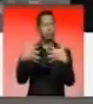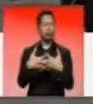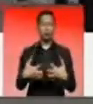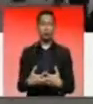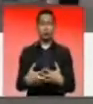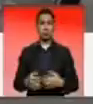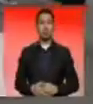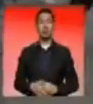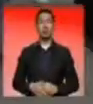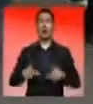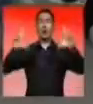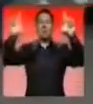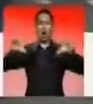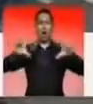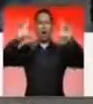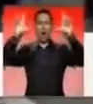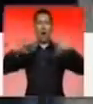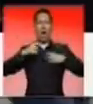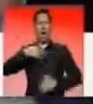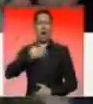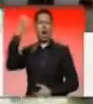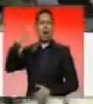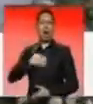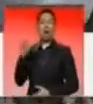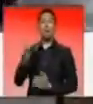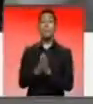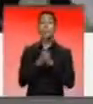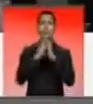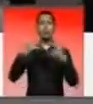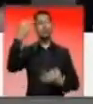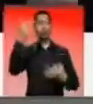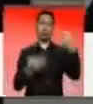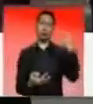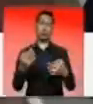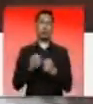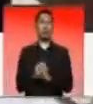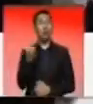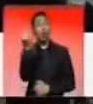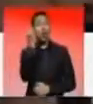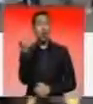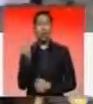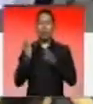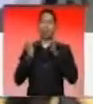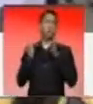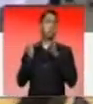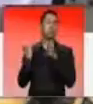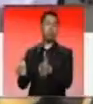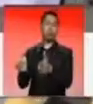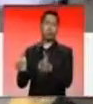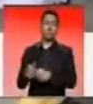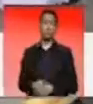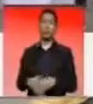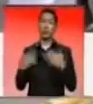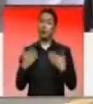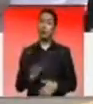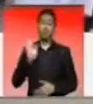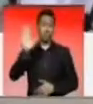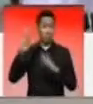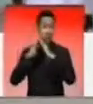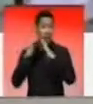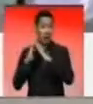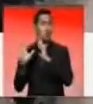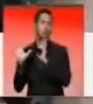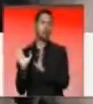Con pancartas y gritos exigiendo justicia, se desarrolló el sepelio de la joven víctima mortal desde el que era su domicilio en